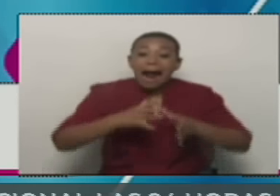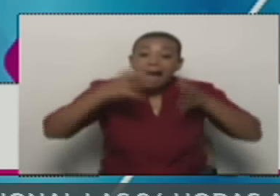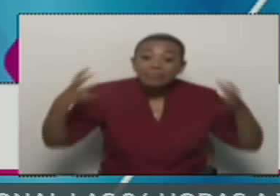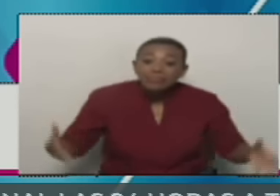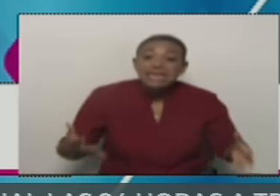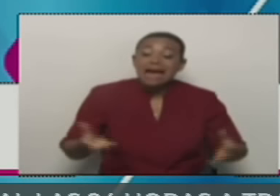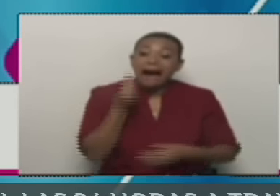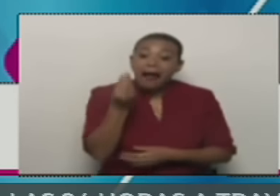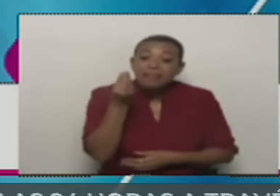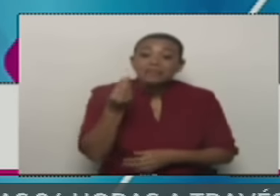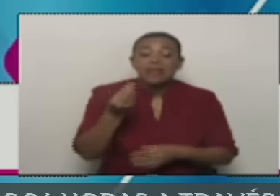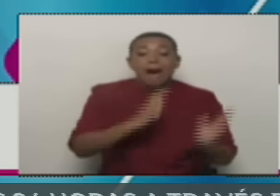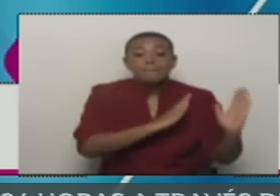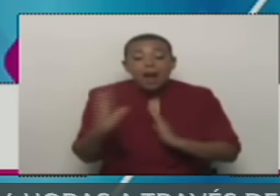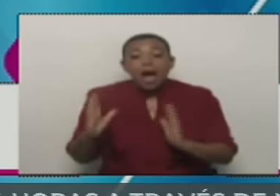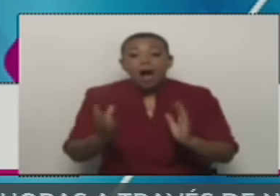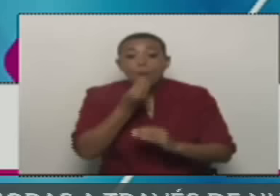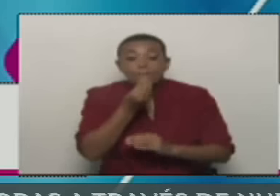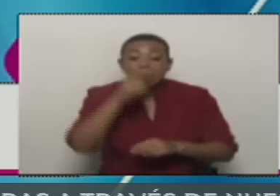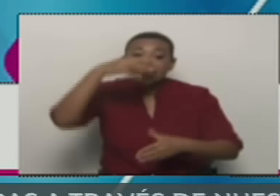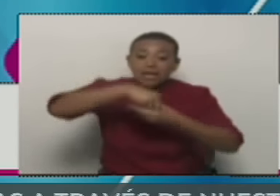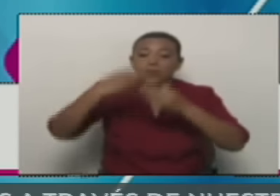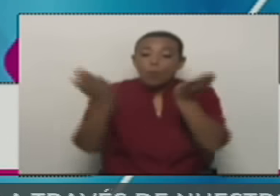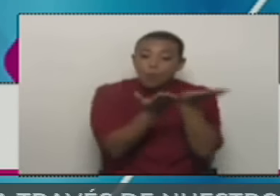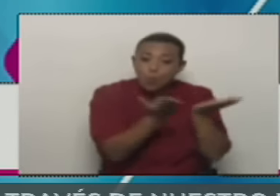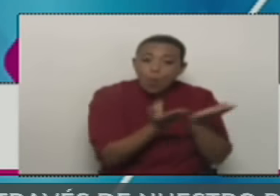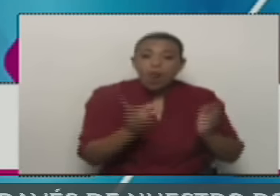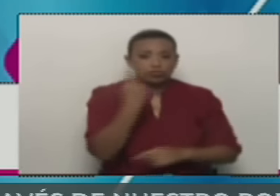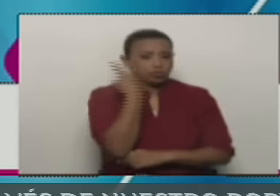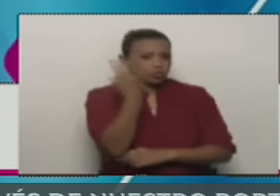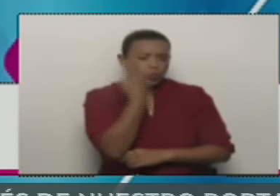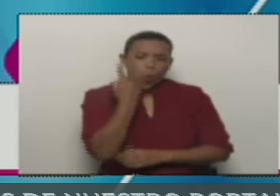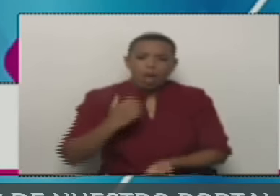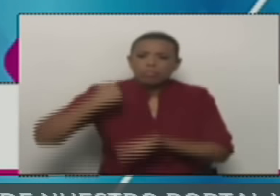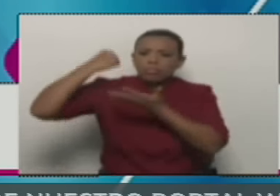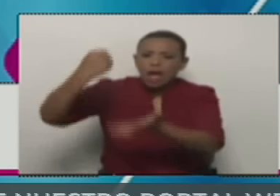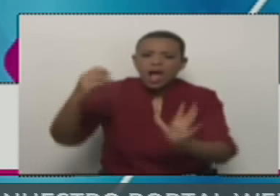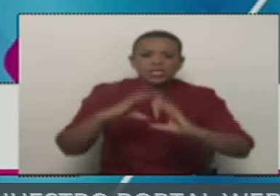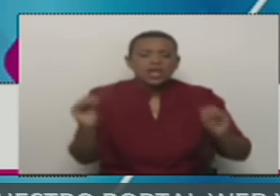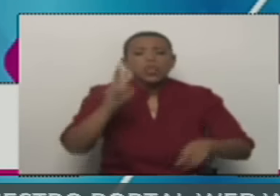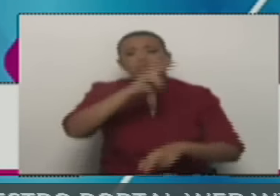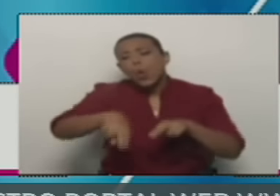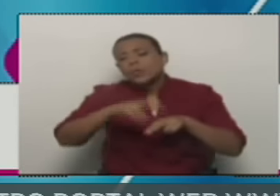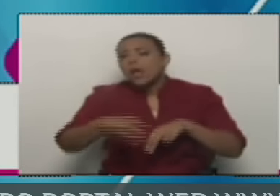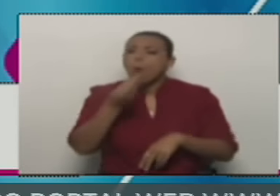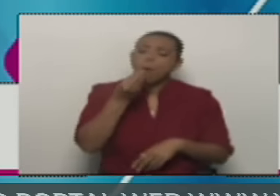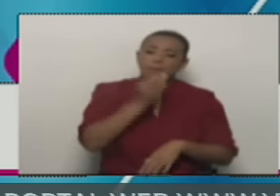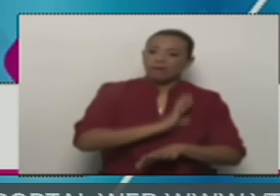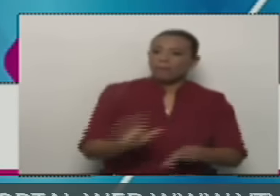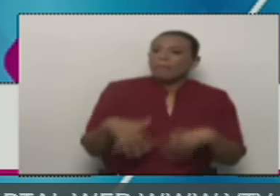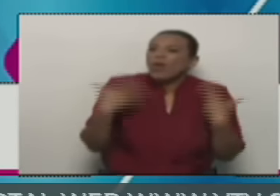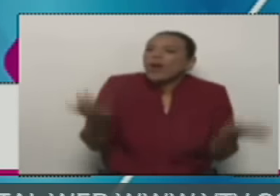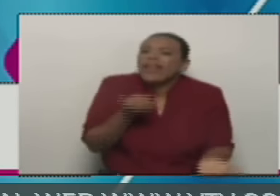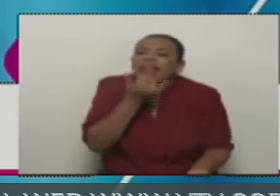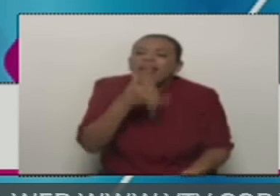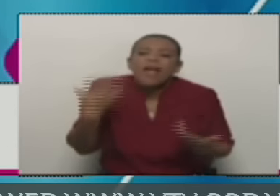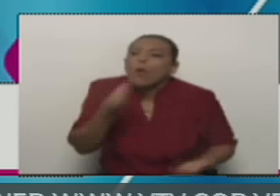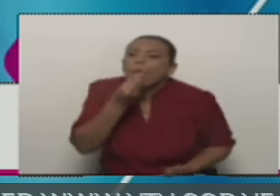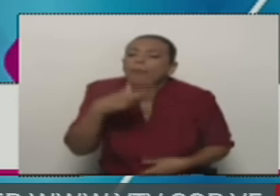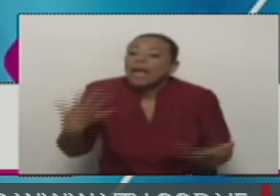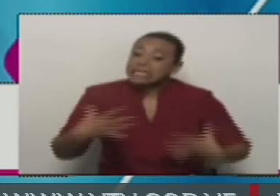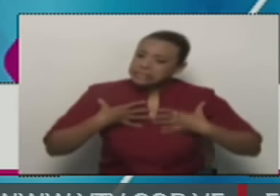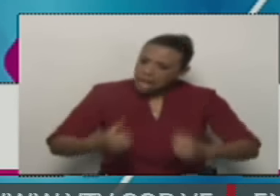la calidad del programa Alimentación Escolar. Usted me dijo que no solamente se trataba de que todos los niños y niñas comieran, sino de que comieran sano,